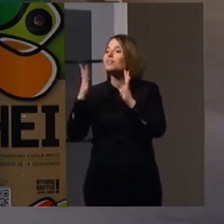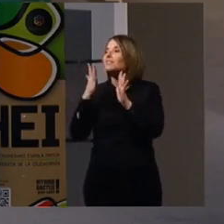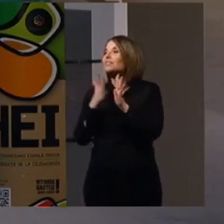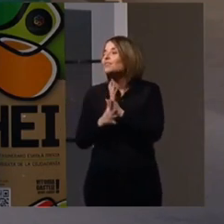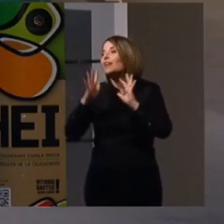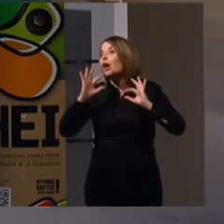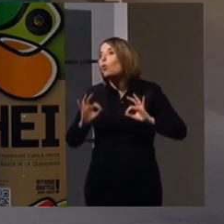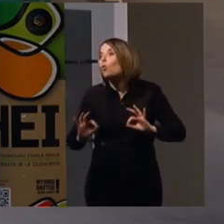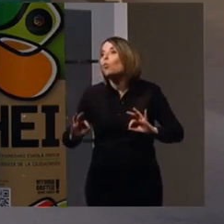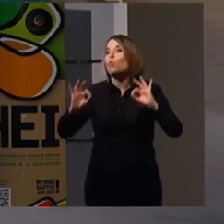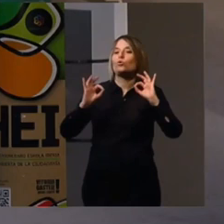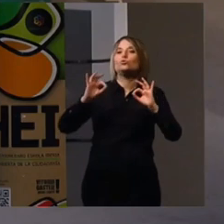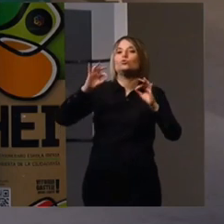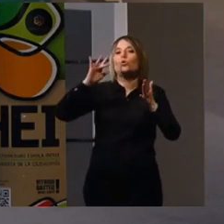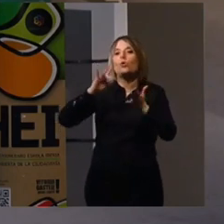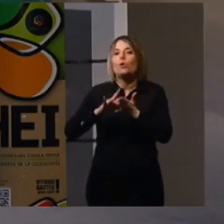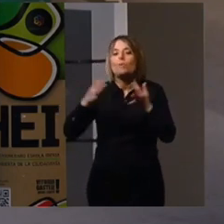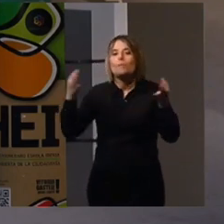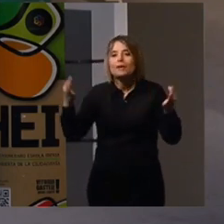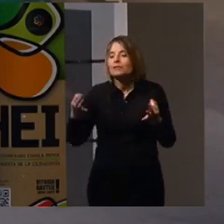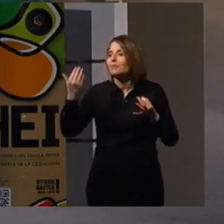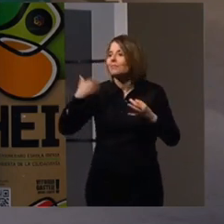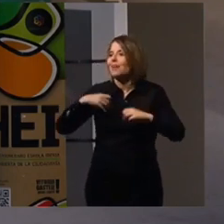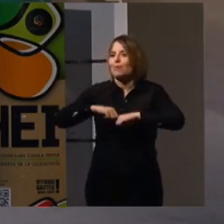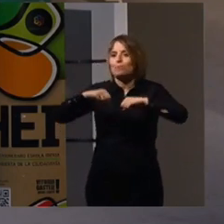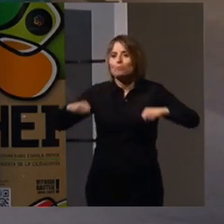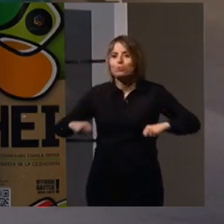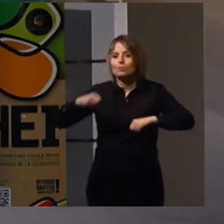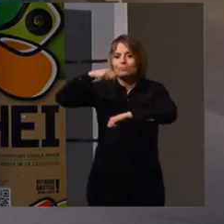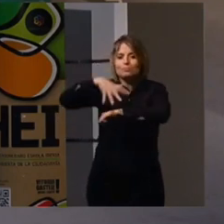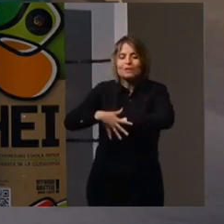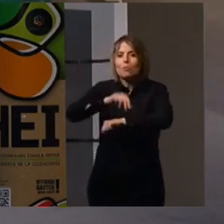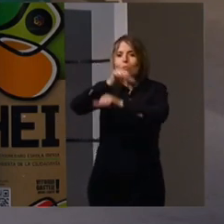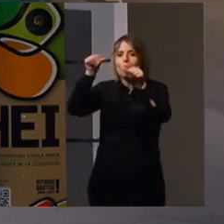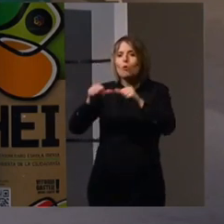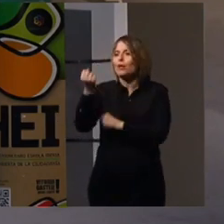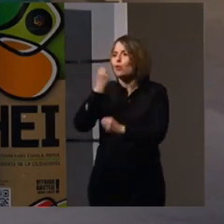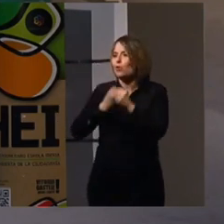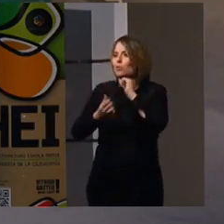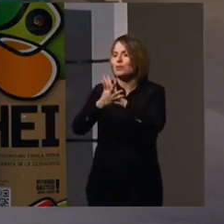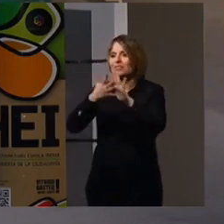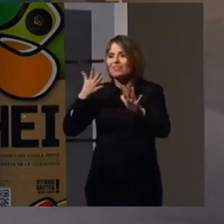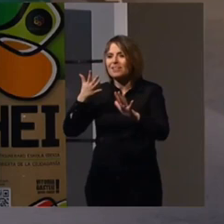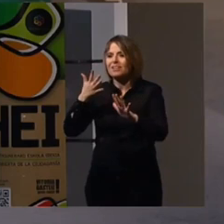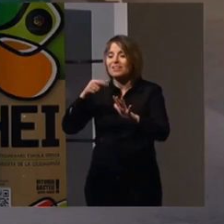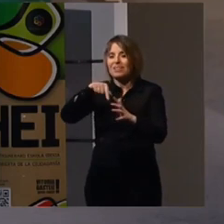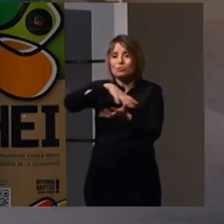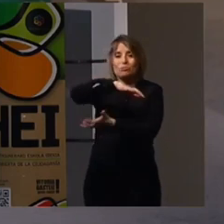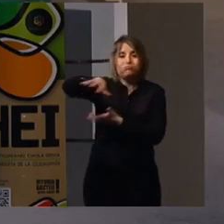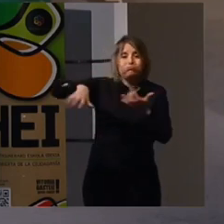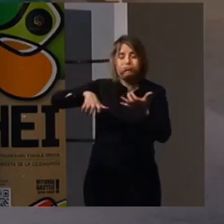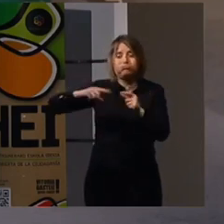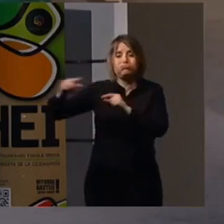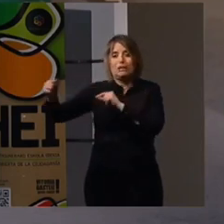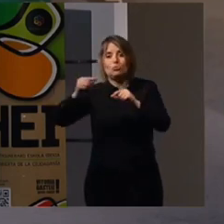que justamente coyunturalmente ha pasado, que son estructurales, son consustanciales a este modelo económico, cada vez pasan más deprisa y entre todo esto, entre toda